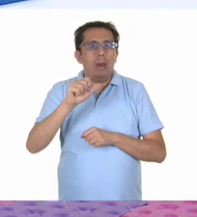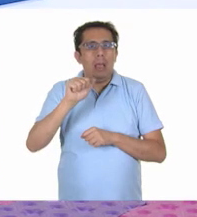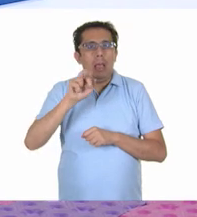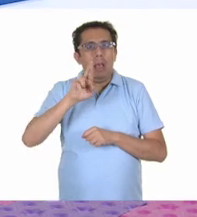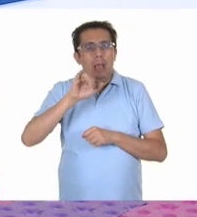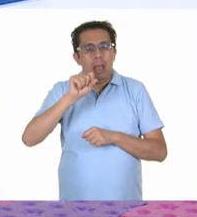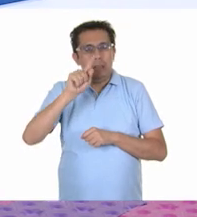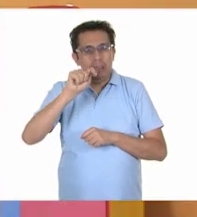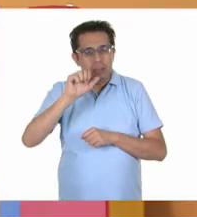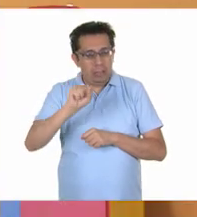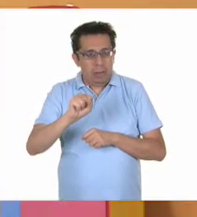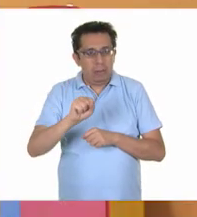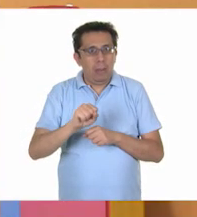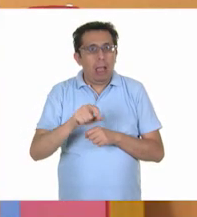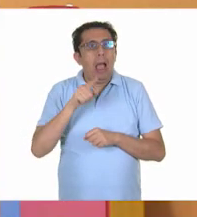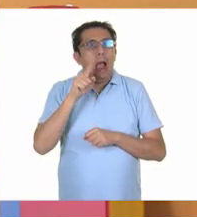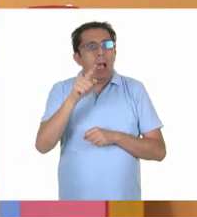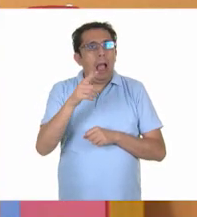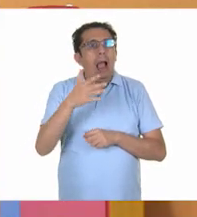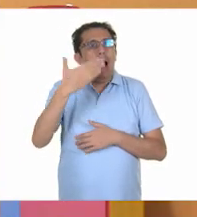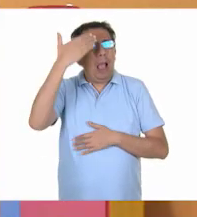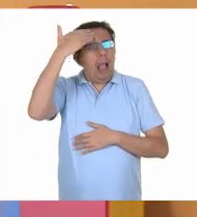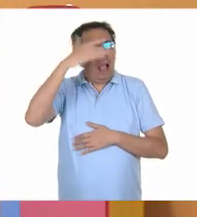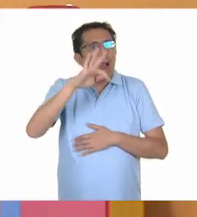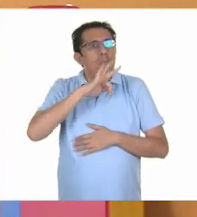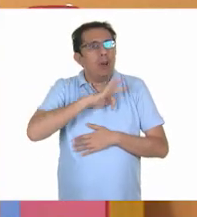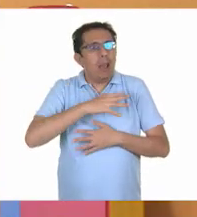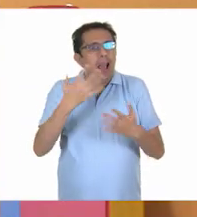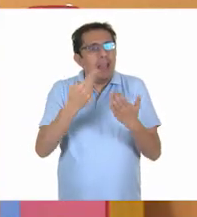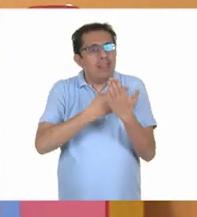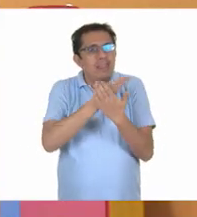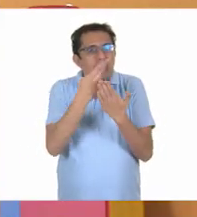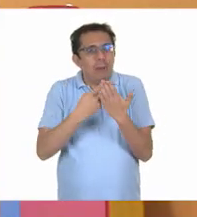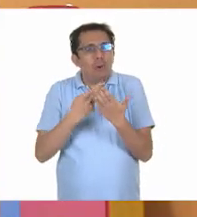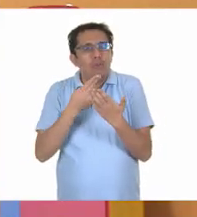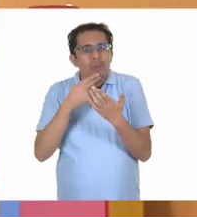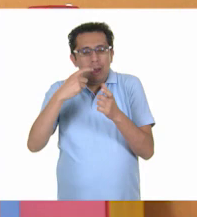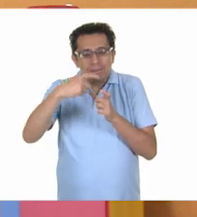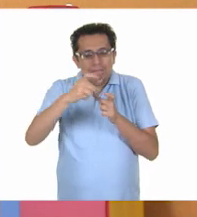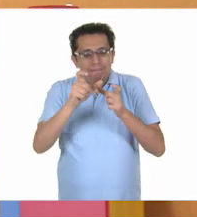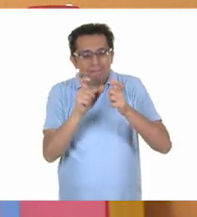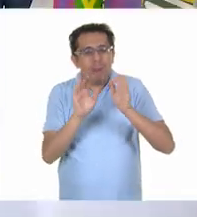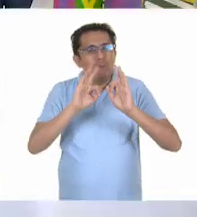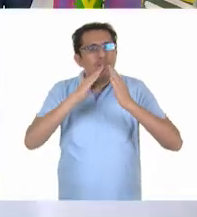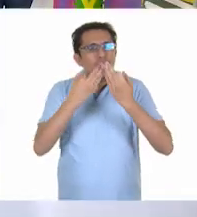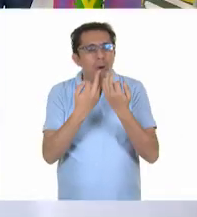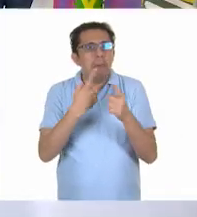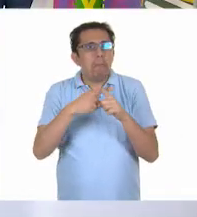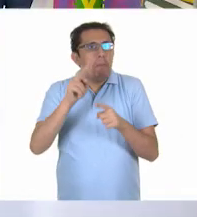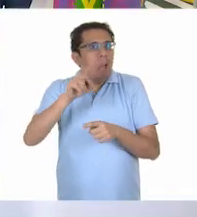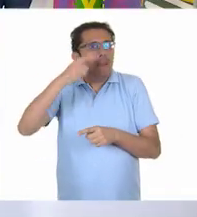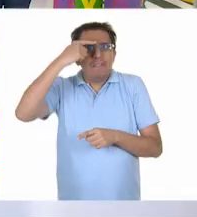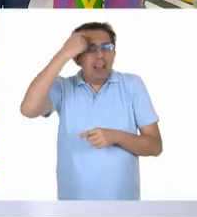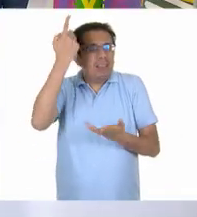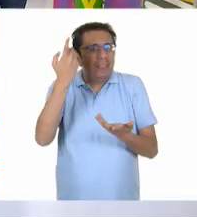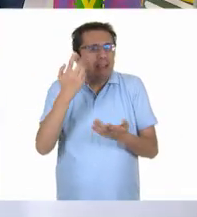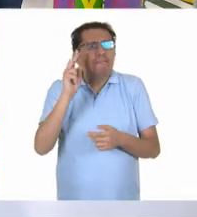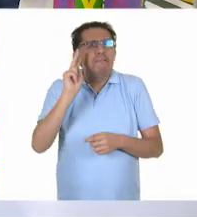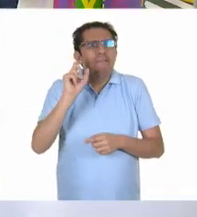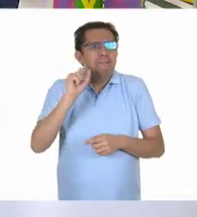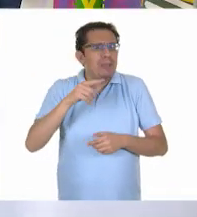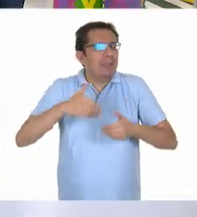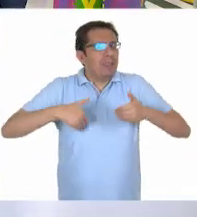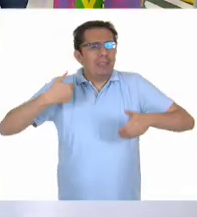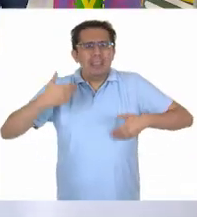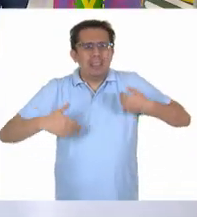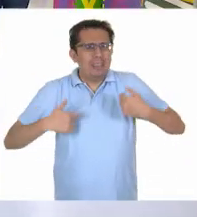¡Ay! Entonces, podemos notar que podemos hacer algunos dibujos con las figuras geométricas. Sí, y además es muy